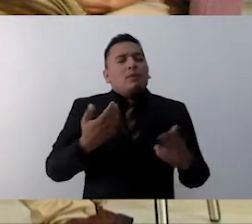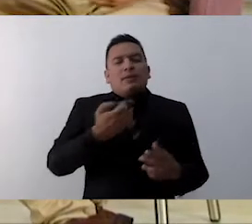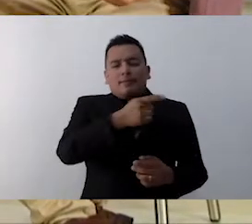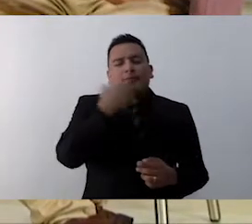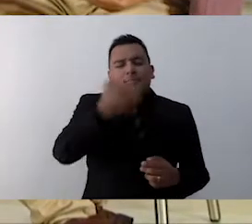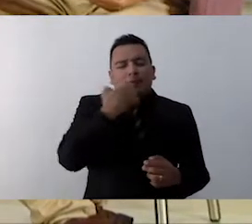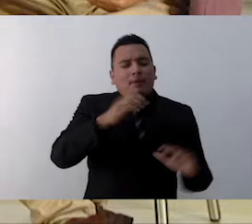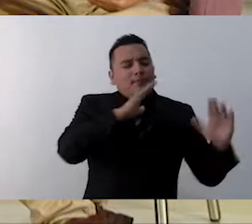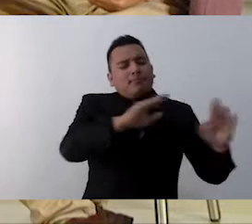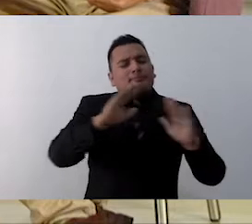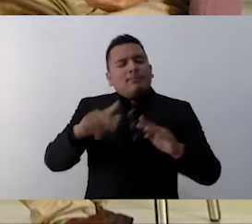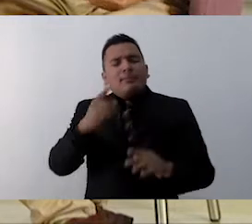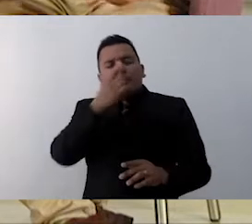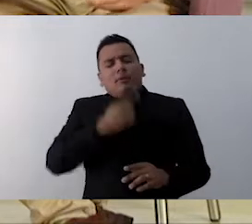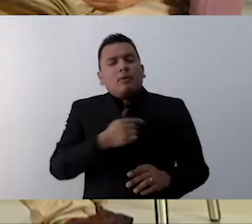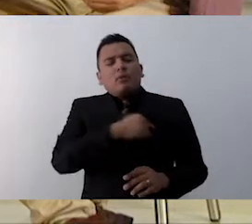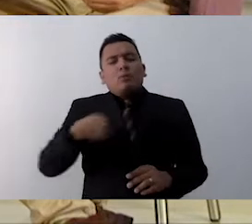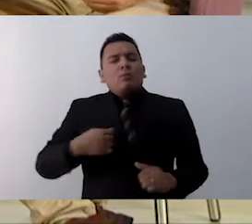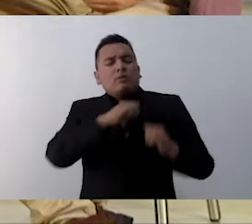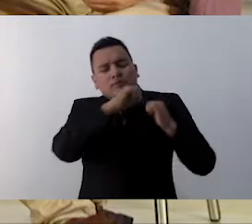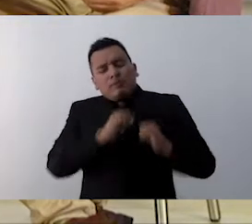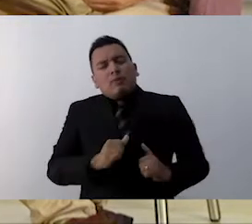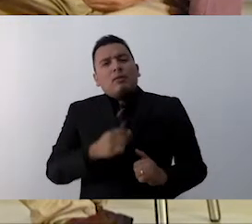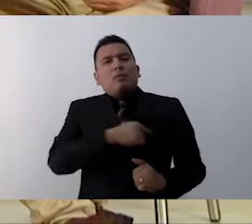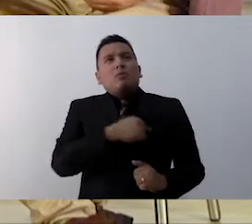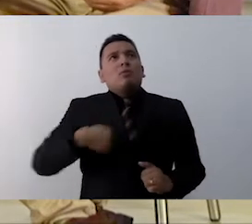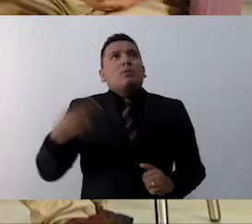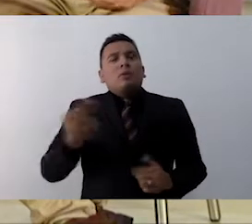aulas, qué tanto tenemos que hacer las autoridades locales